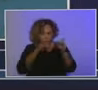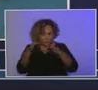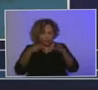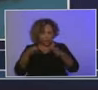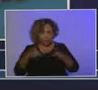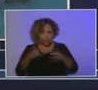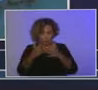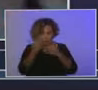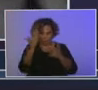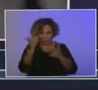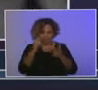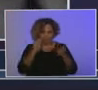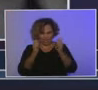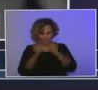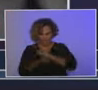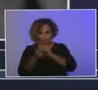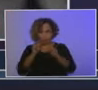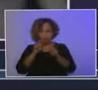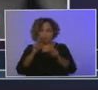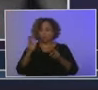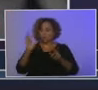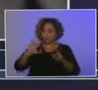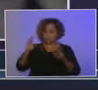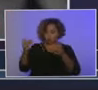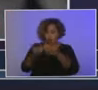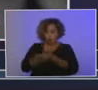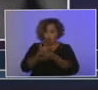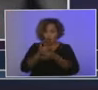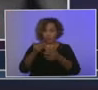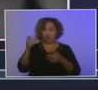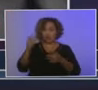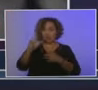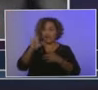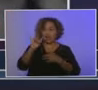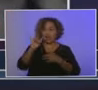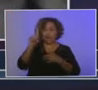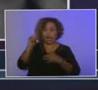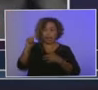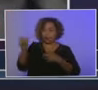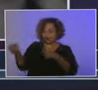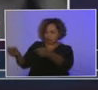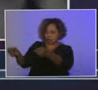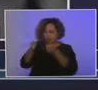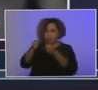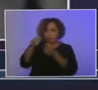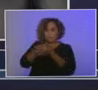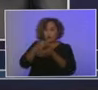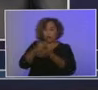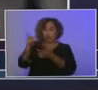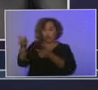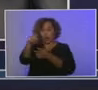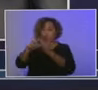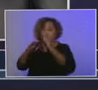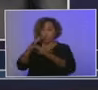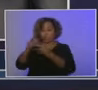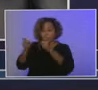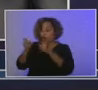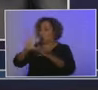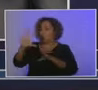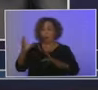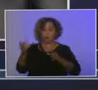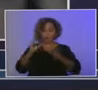porque es un cambio de visión cuando llega la administración de Ricardo Rosselló, centralizar y quitárselo a los municipios el manejo. ¿Eso cómo se